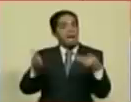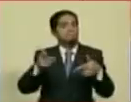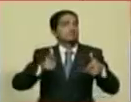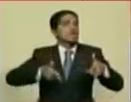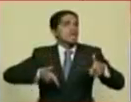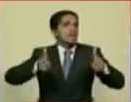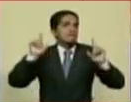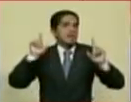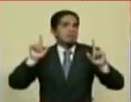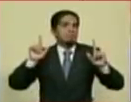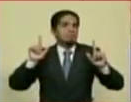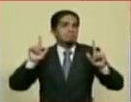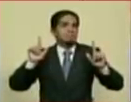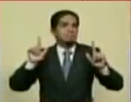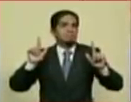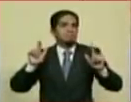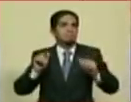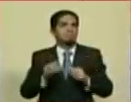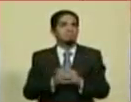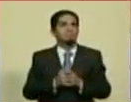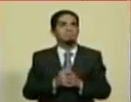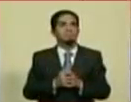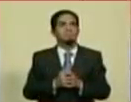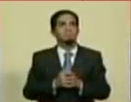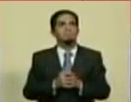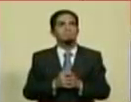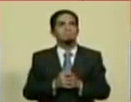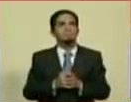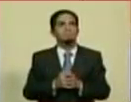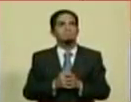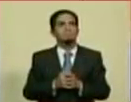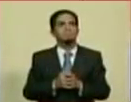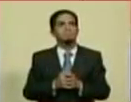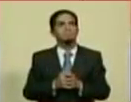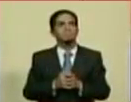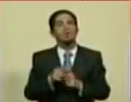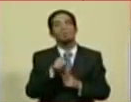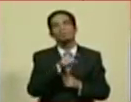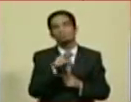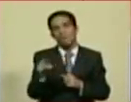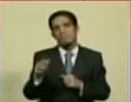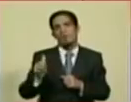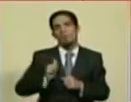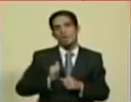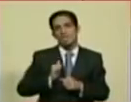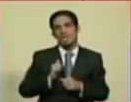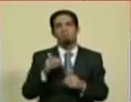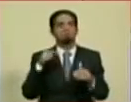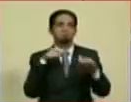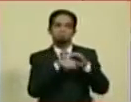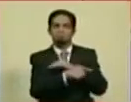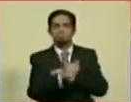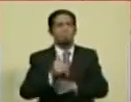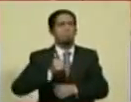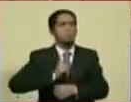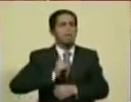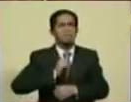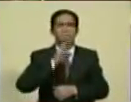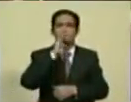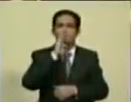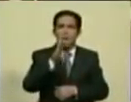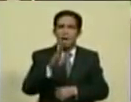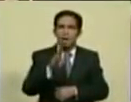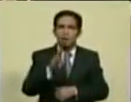y la despenalización del ilícito cambiario. Ustedes pueden ir a la banca pública o a la